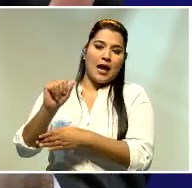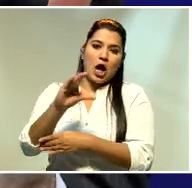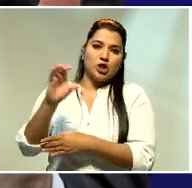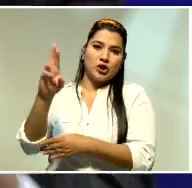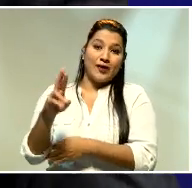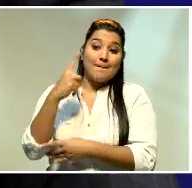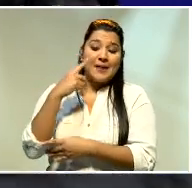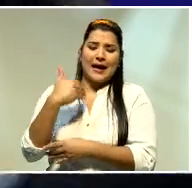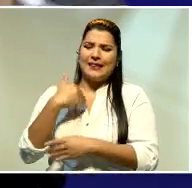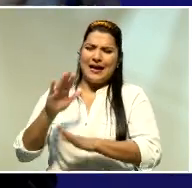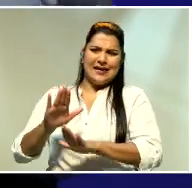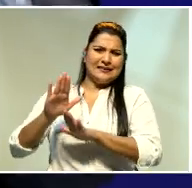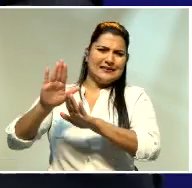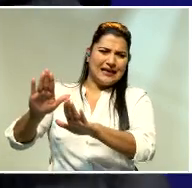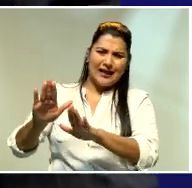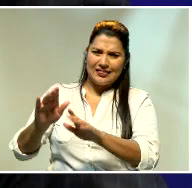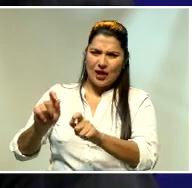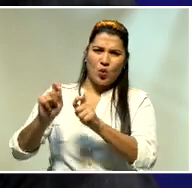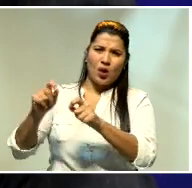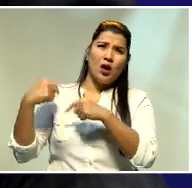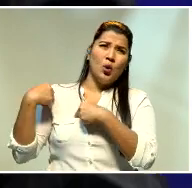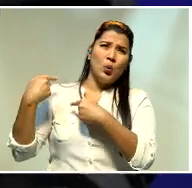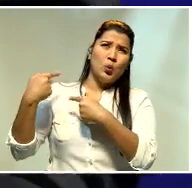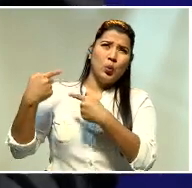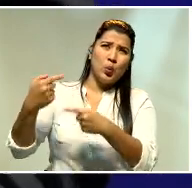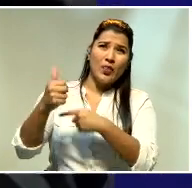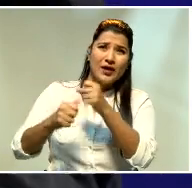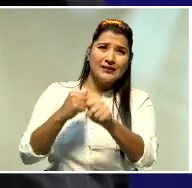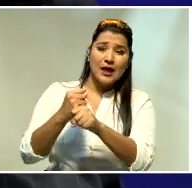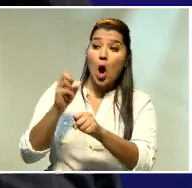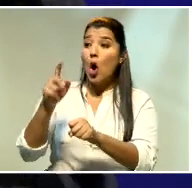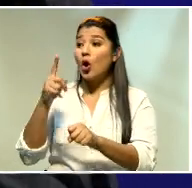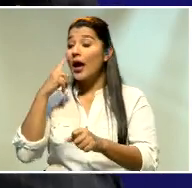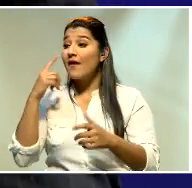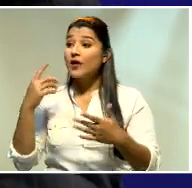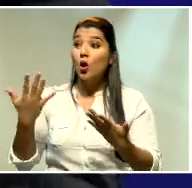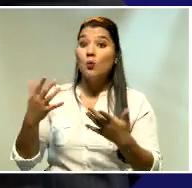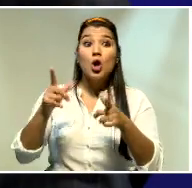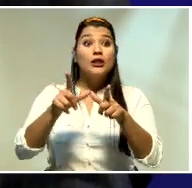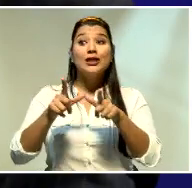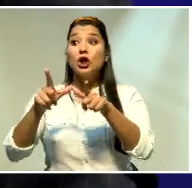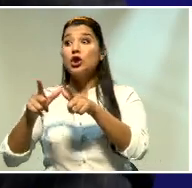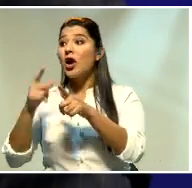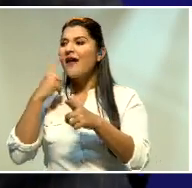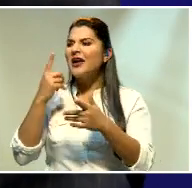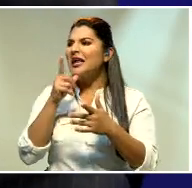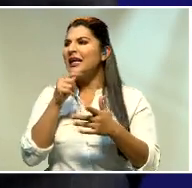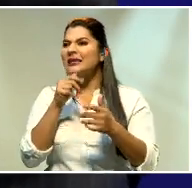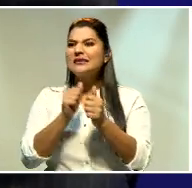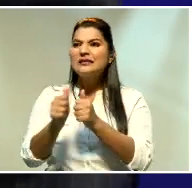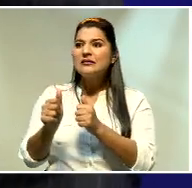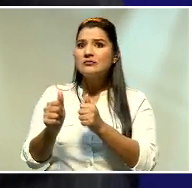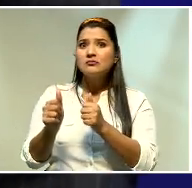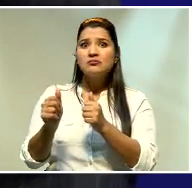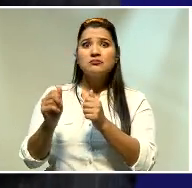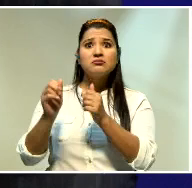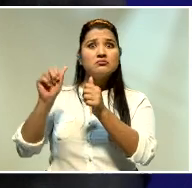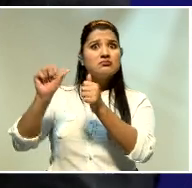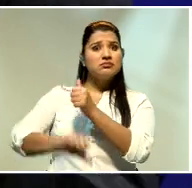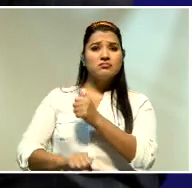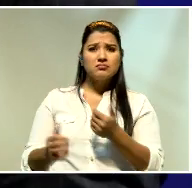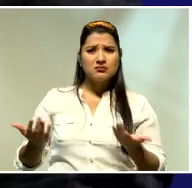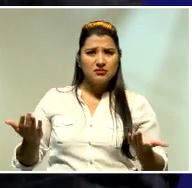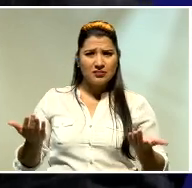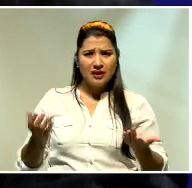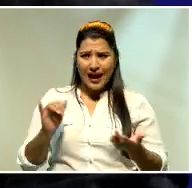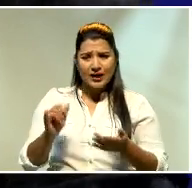educación, lo dejamos correr 10 años, volvimos para verlo con el título y los títulos y cuando llegamos seguía en primer grado. Se quedó. Eso